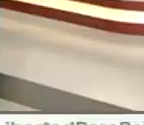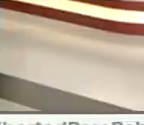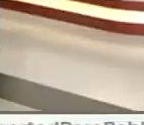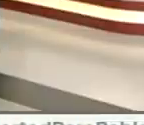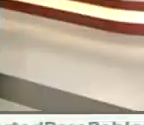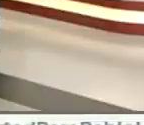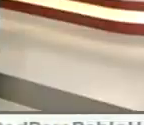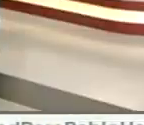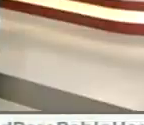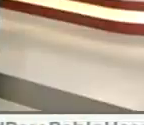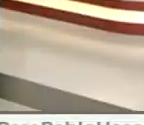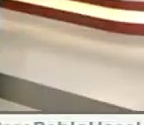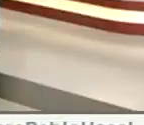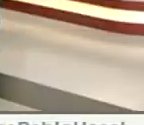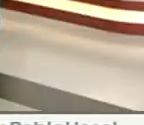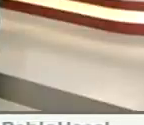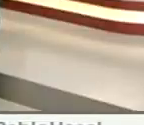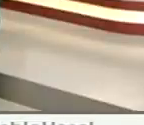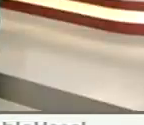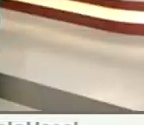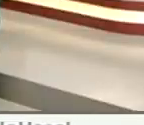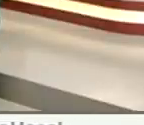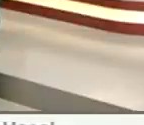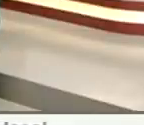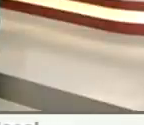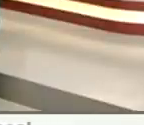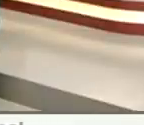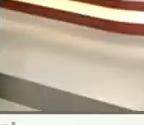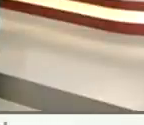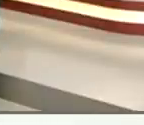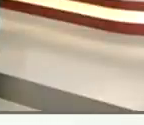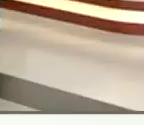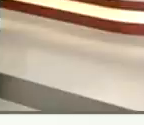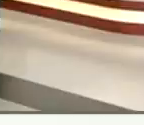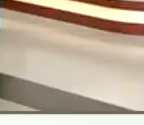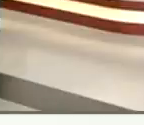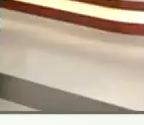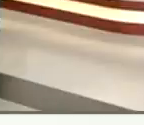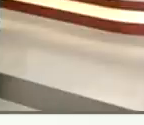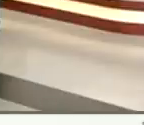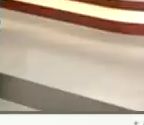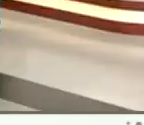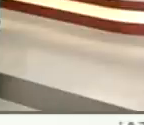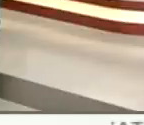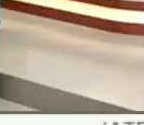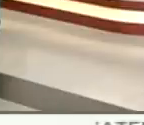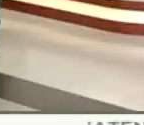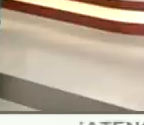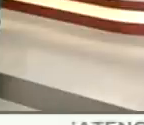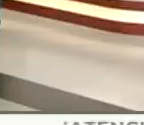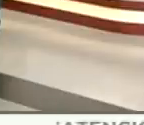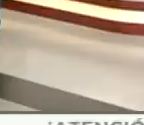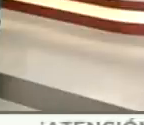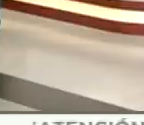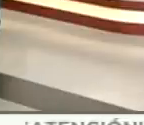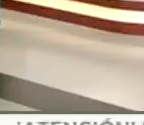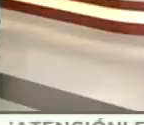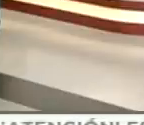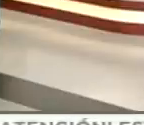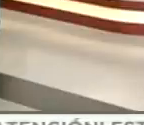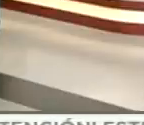2020, en medio de la pandemia, comenzaron a trazar Beijing y Caracas, ya ha traído 10 vuelos con